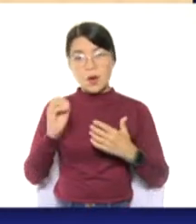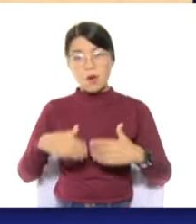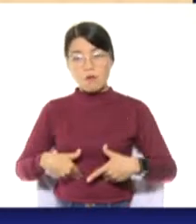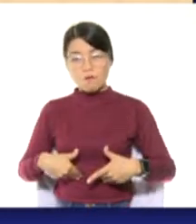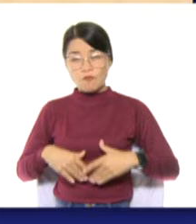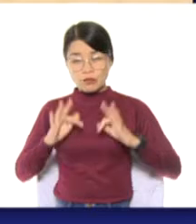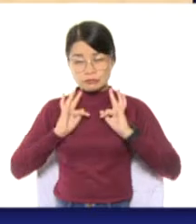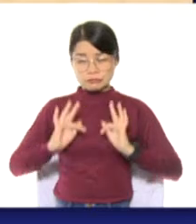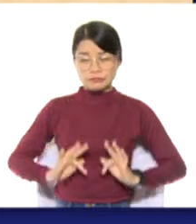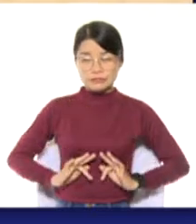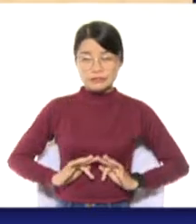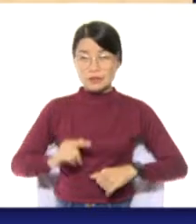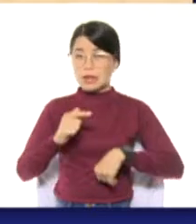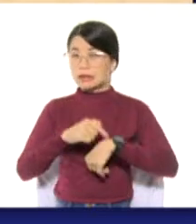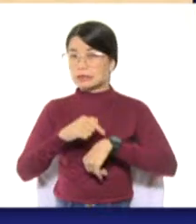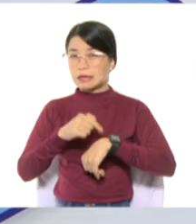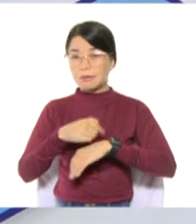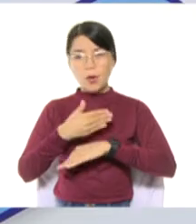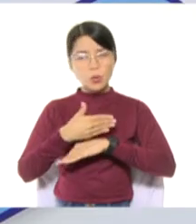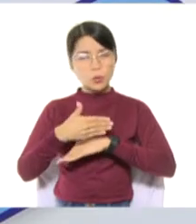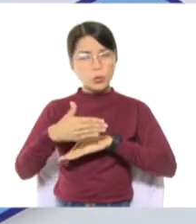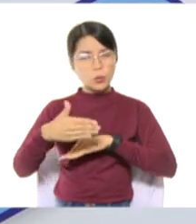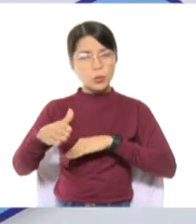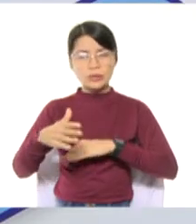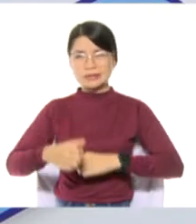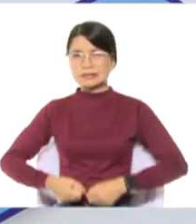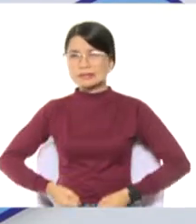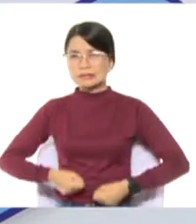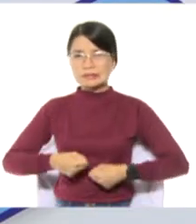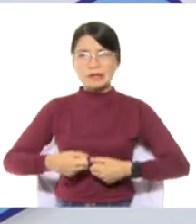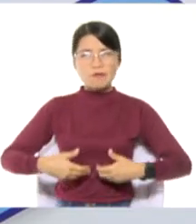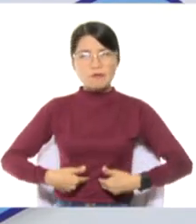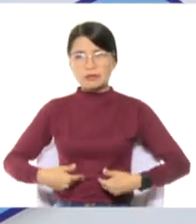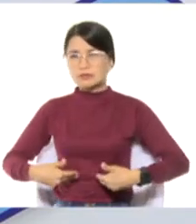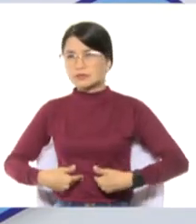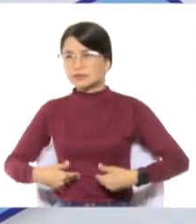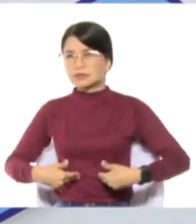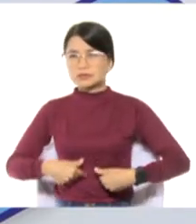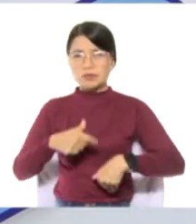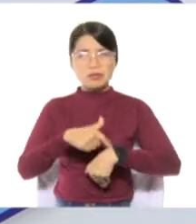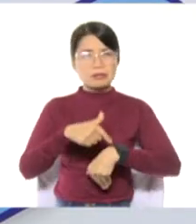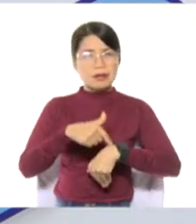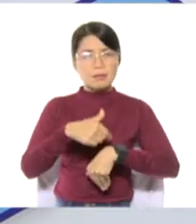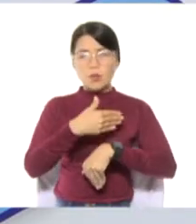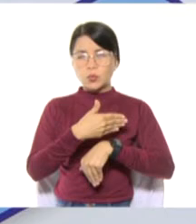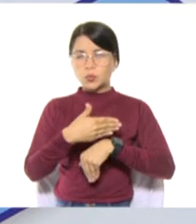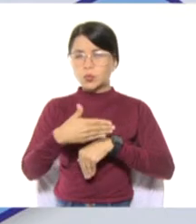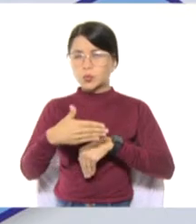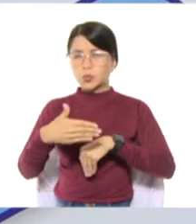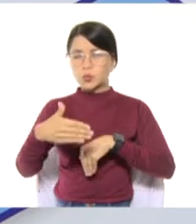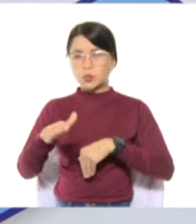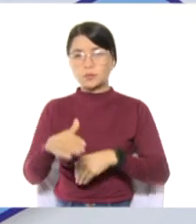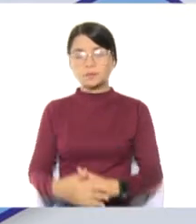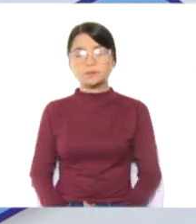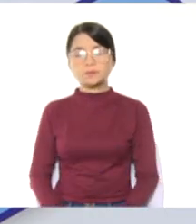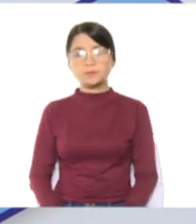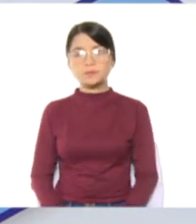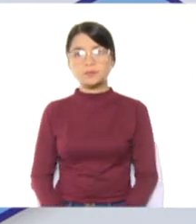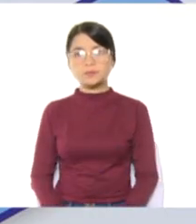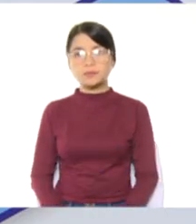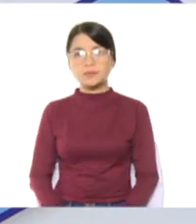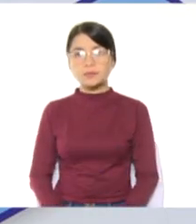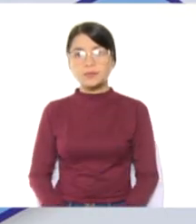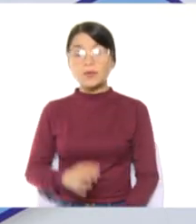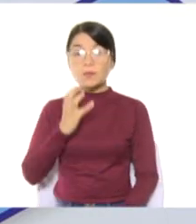el mayor tiempo posible. Nosotros acá vamos a hablar en este momento de la resistencia aeróbica, es decir,